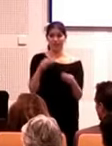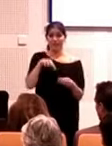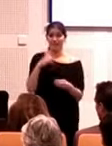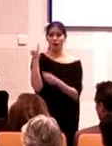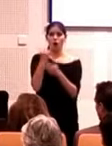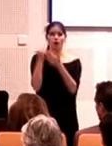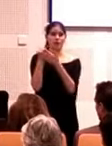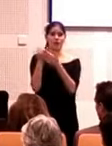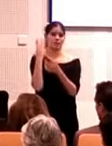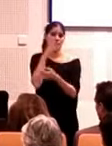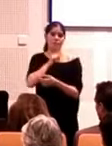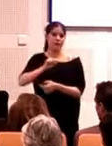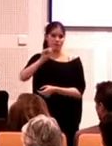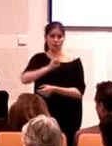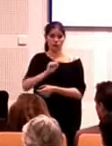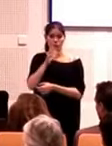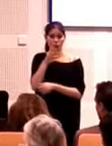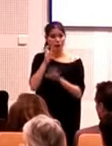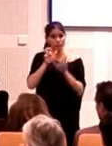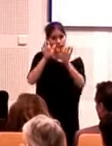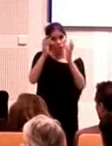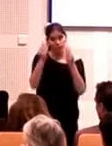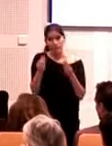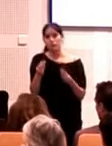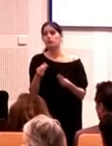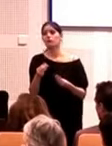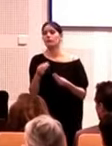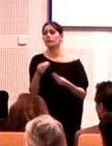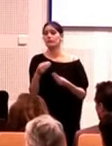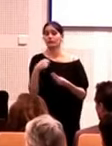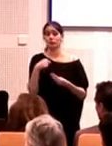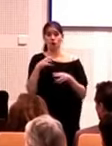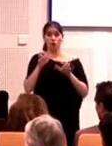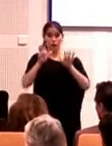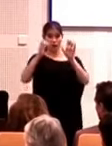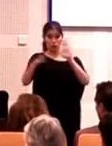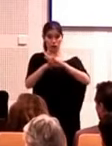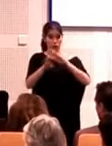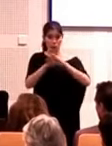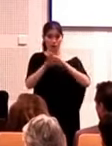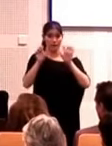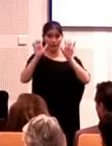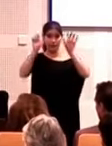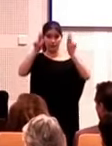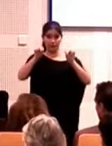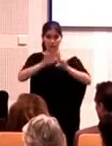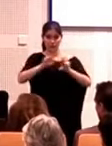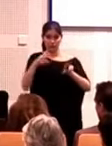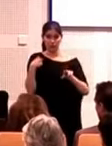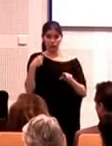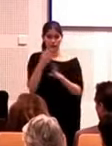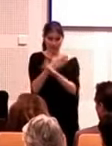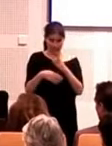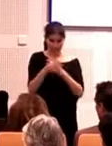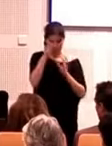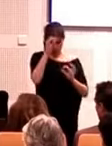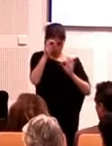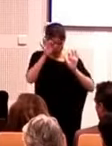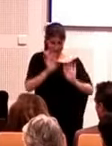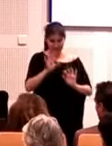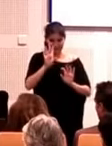estupendas porque se aprende mucho, yo sigo aprendiendo, porque yo tengo una discapacidad concreta, viví unas